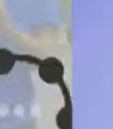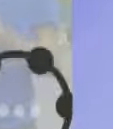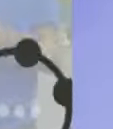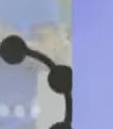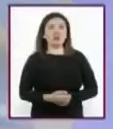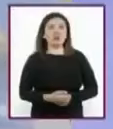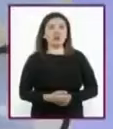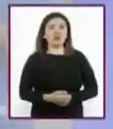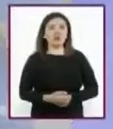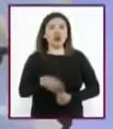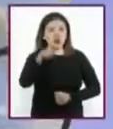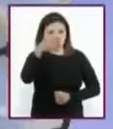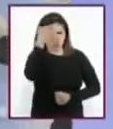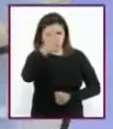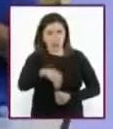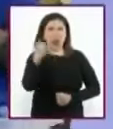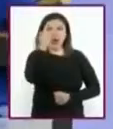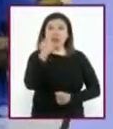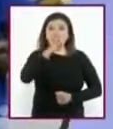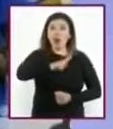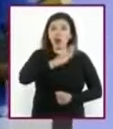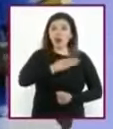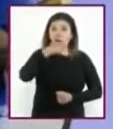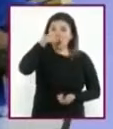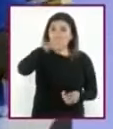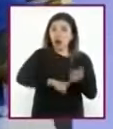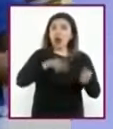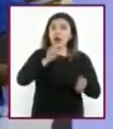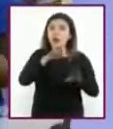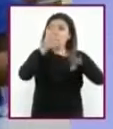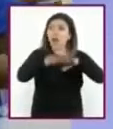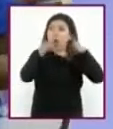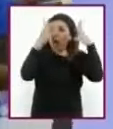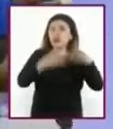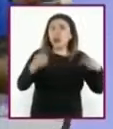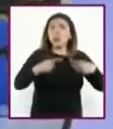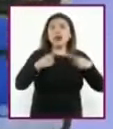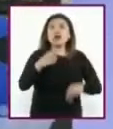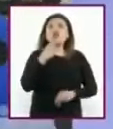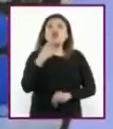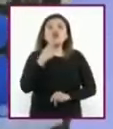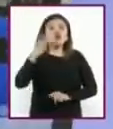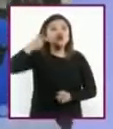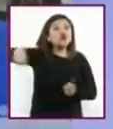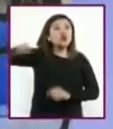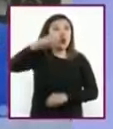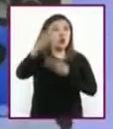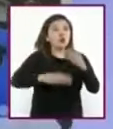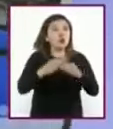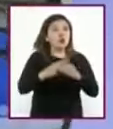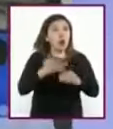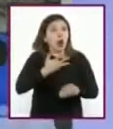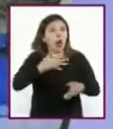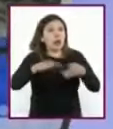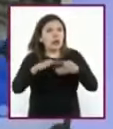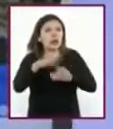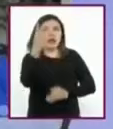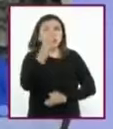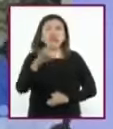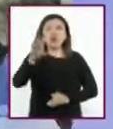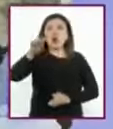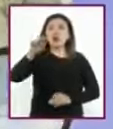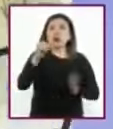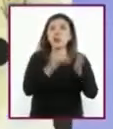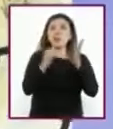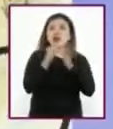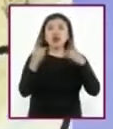¿Sabías que el idioma español es una de las 3 lenguas con mayor número de hablantes en el mundo? Cuenta con aproximadamente 380 millones de